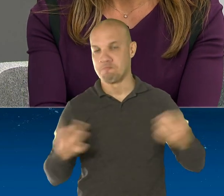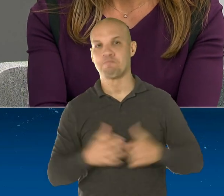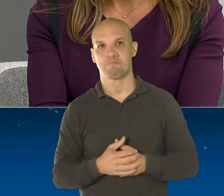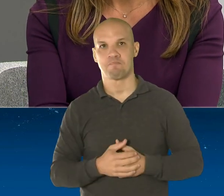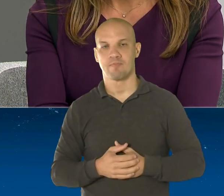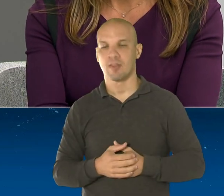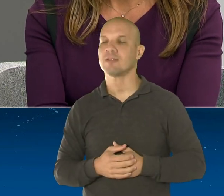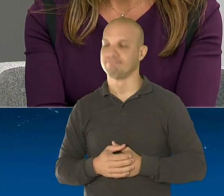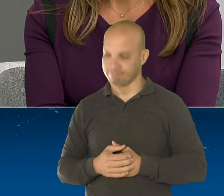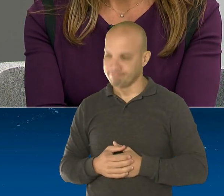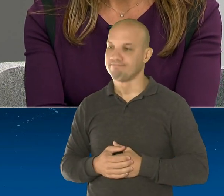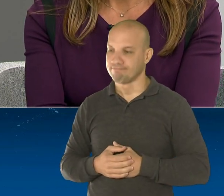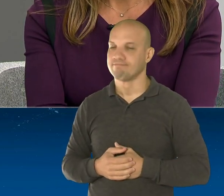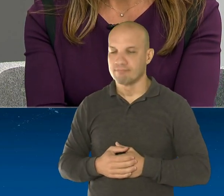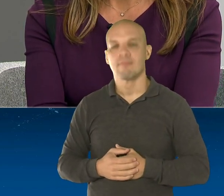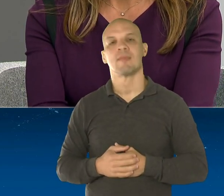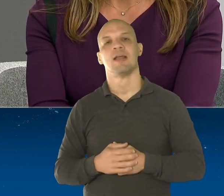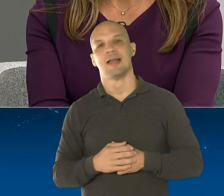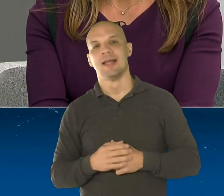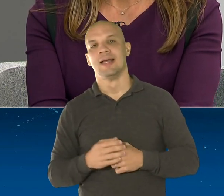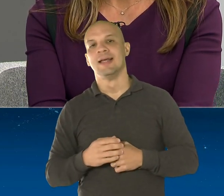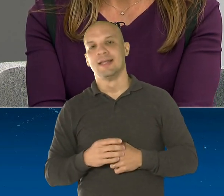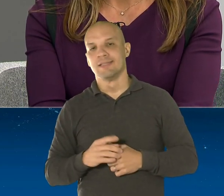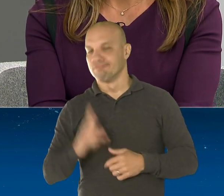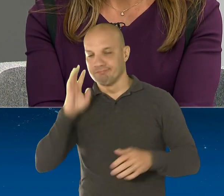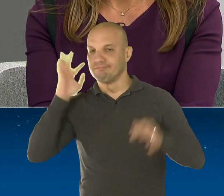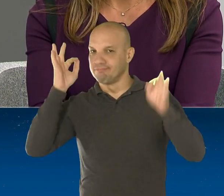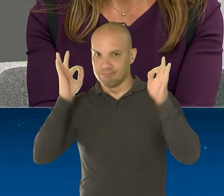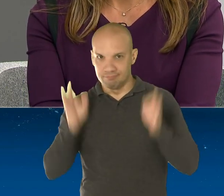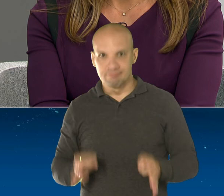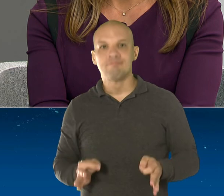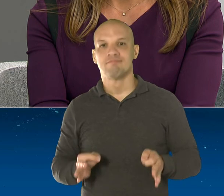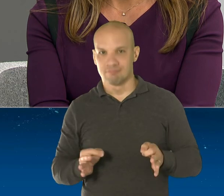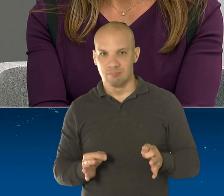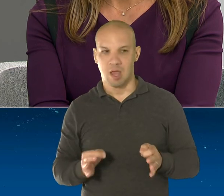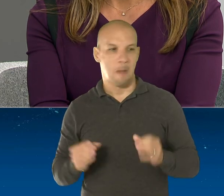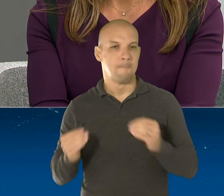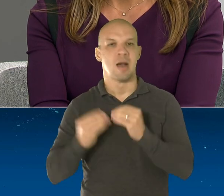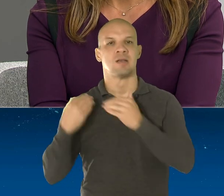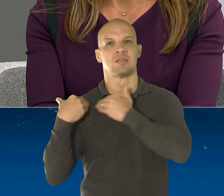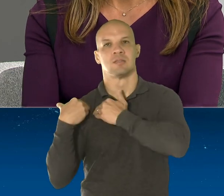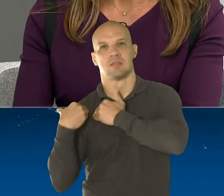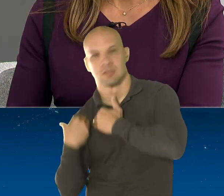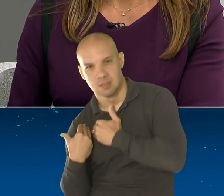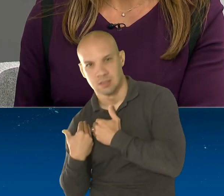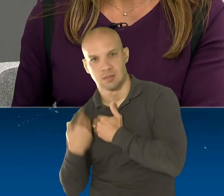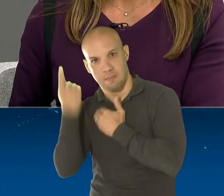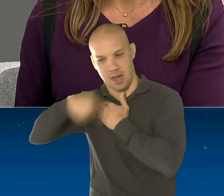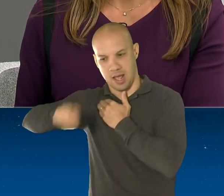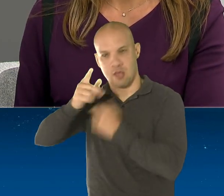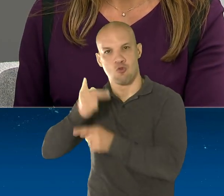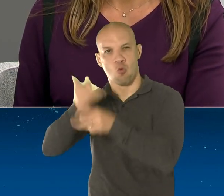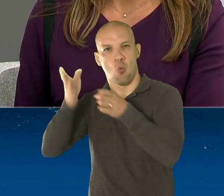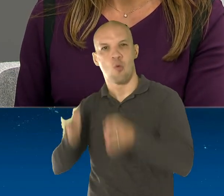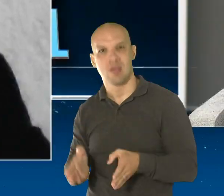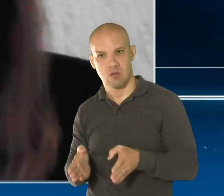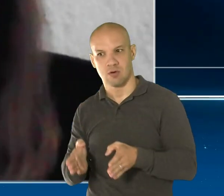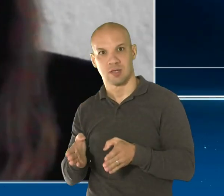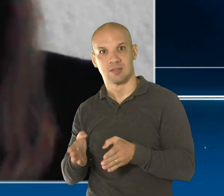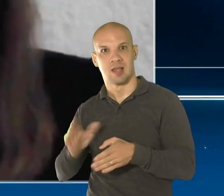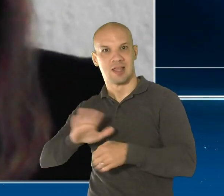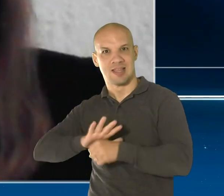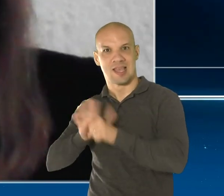Sí, definitivamente ha sido mayor sobrecarga para los cuidadores después de la pandemia